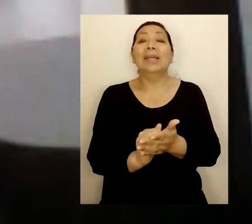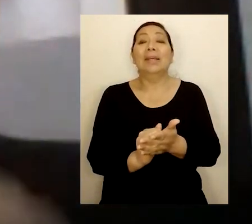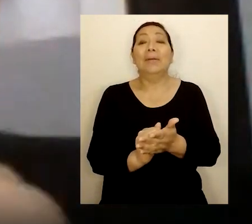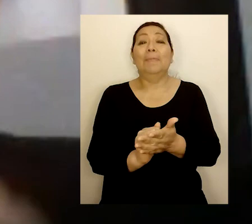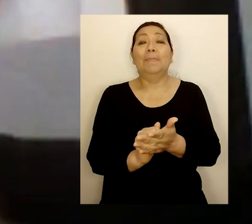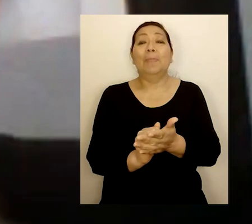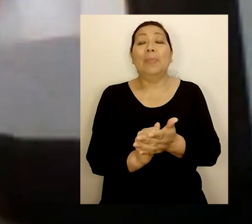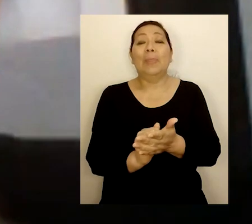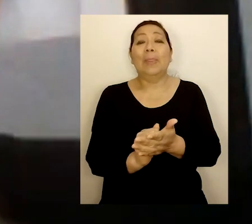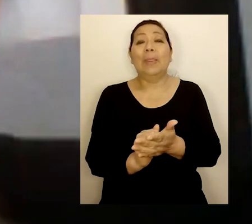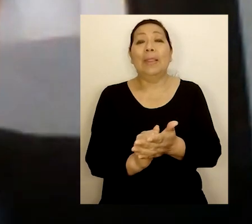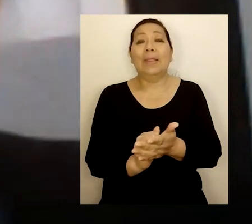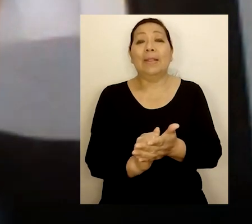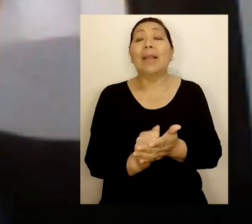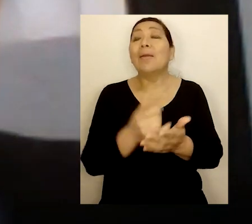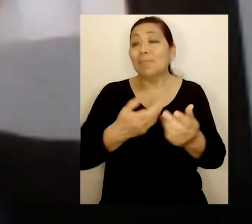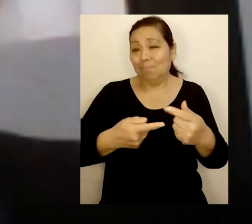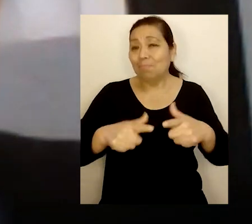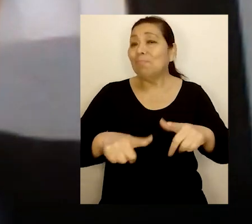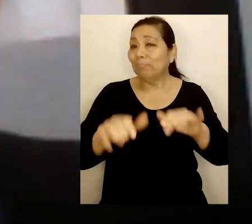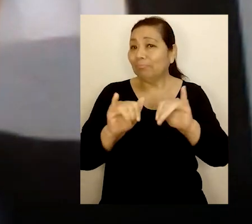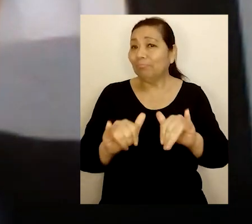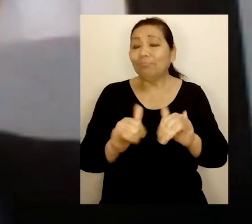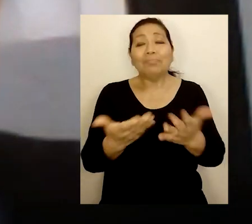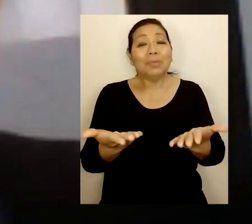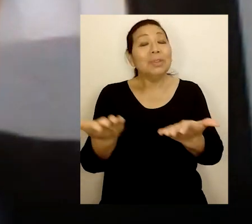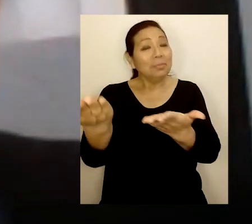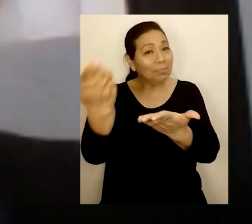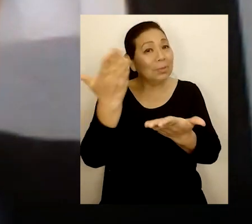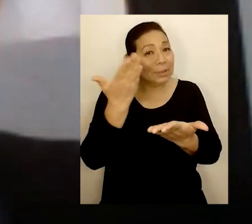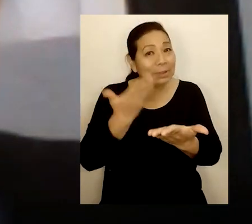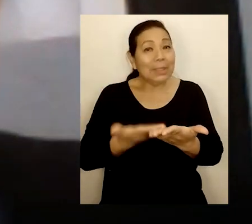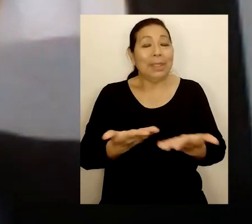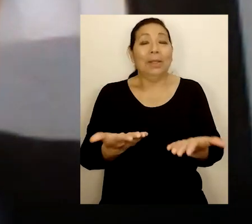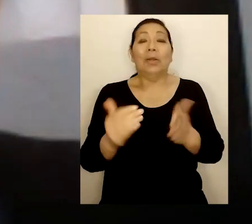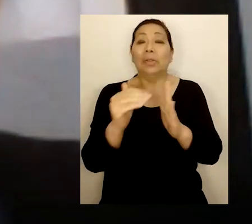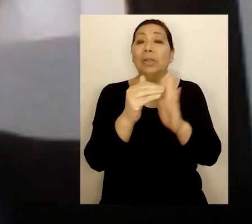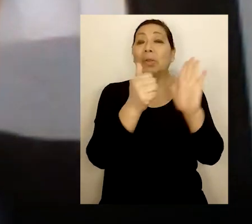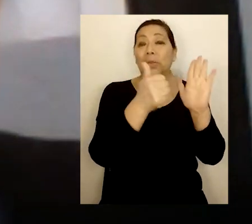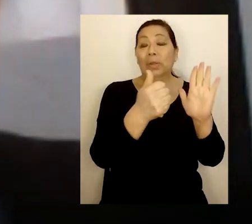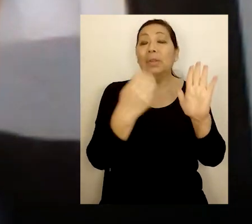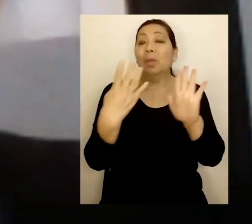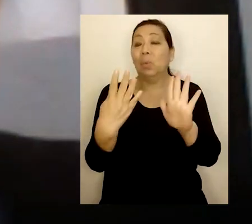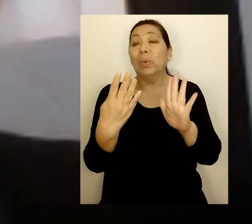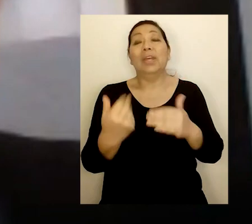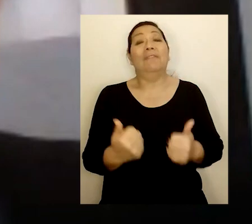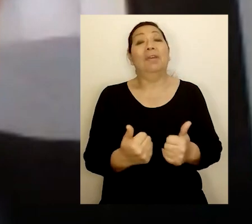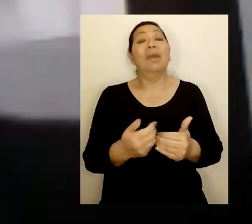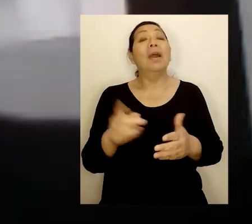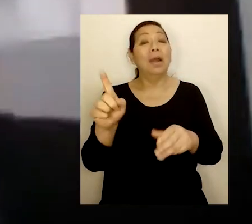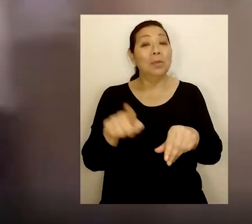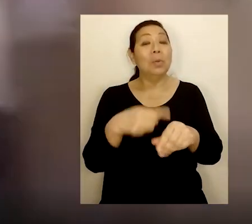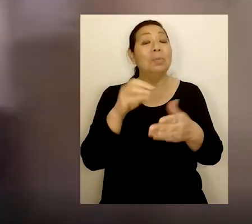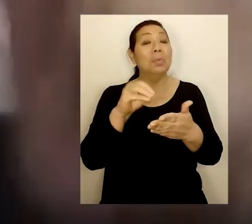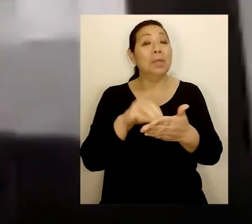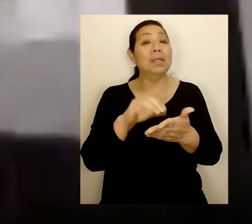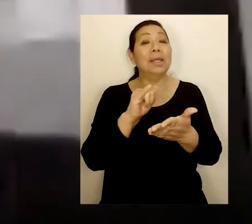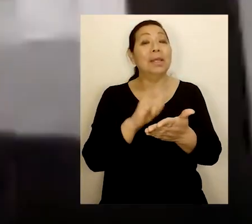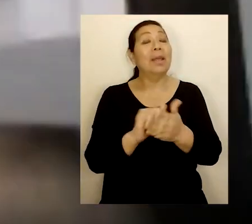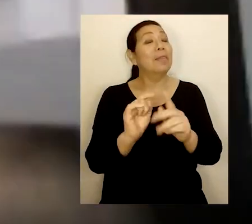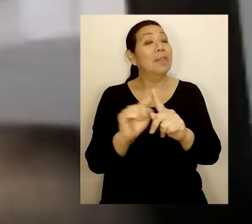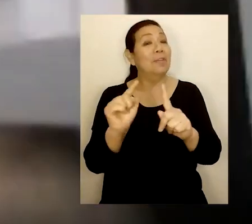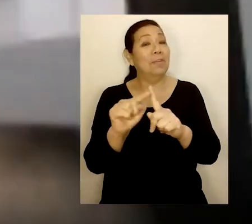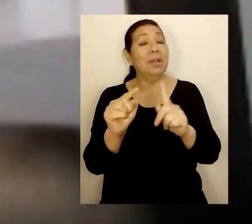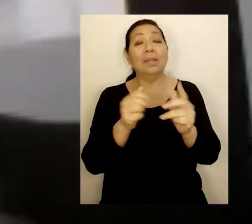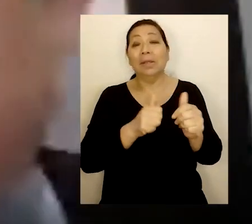que la Sala Permanente debió tomar en consideración el artículo 69 y debió, a su vez, tomar en consideración